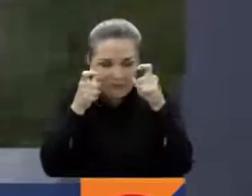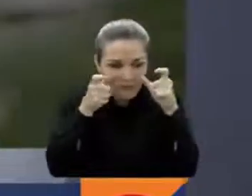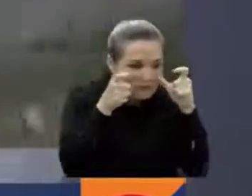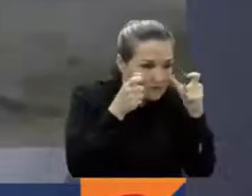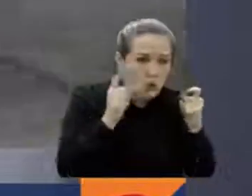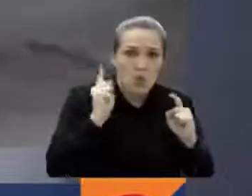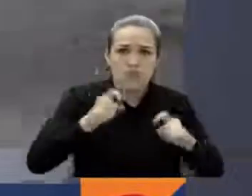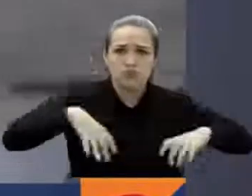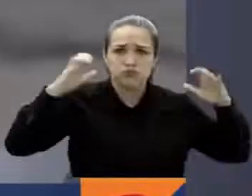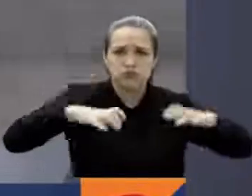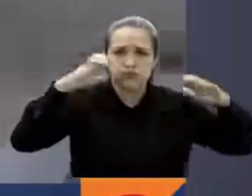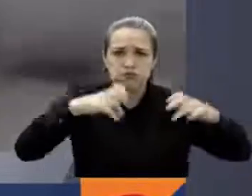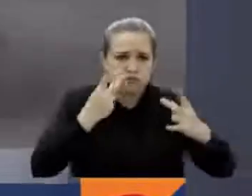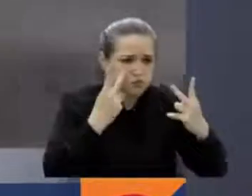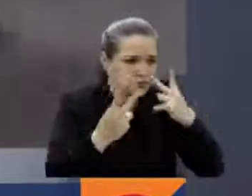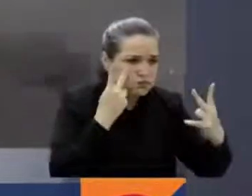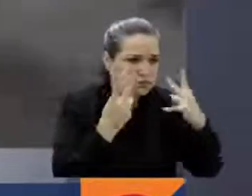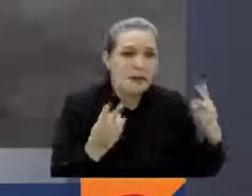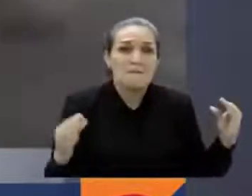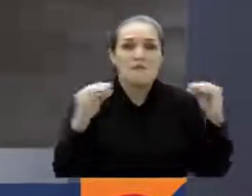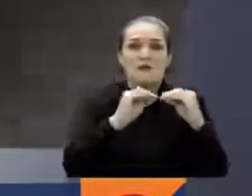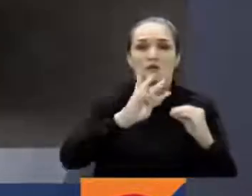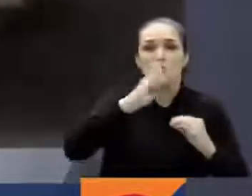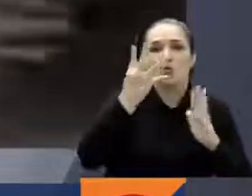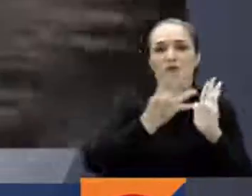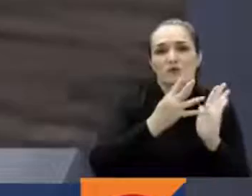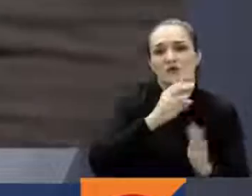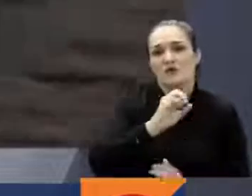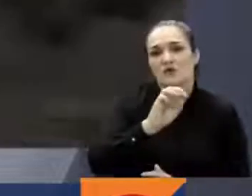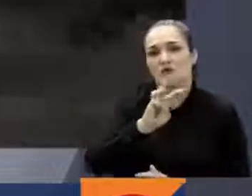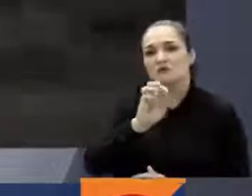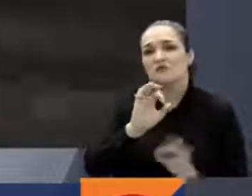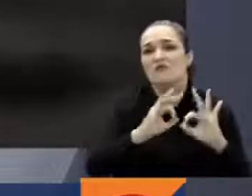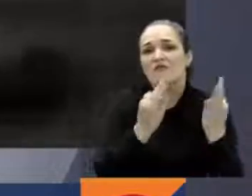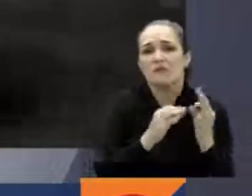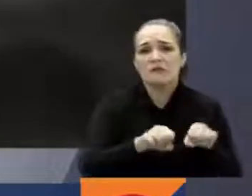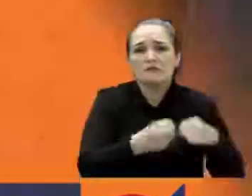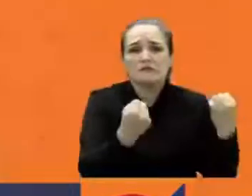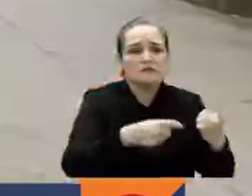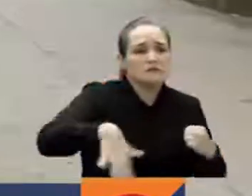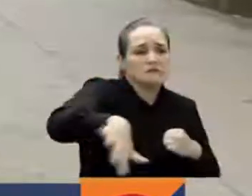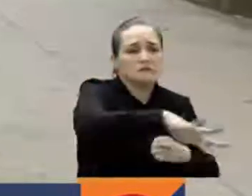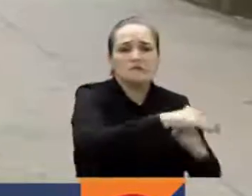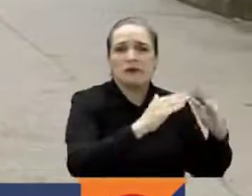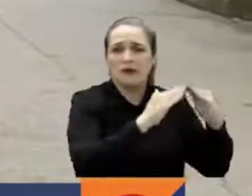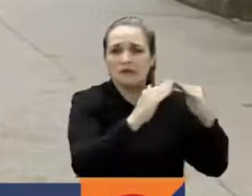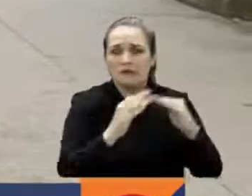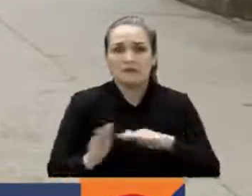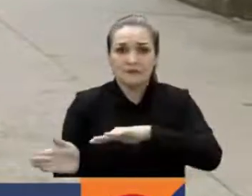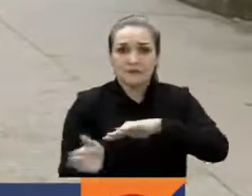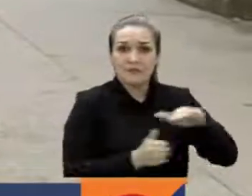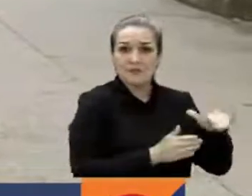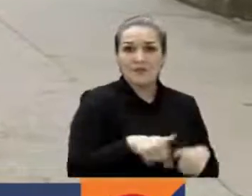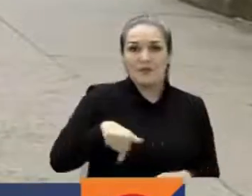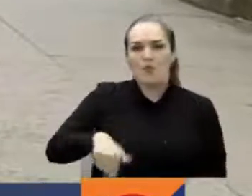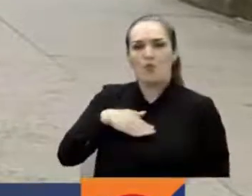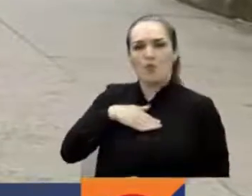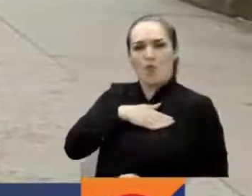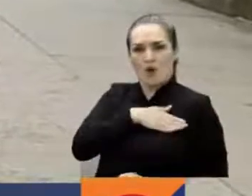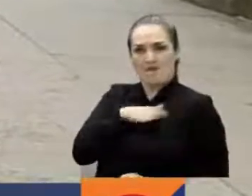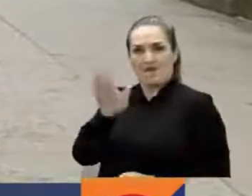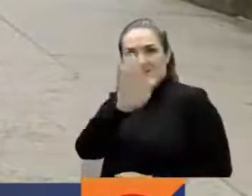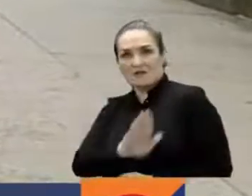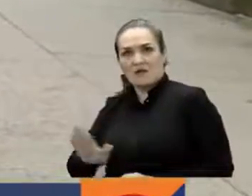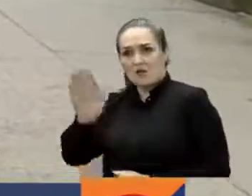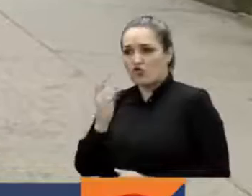temporada de lluvias, como también cerca de 4.080 familias damnificadas. En el departamento de Bolívar, las lluvias